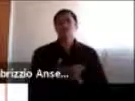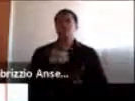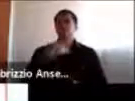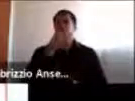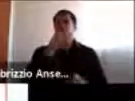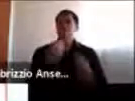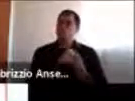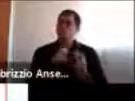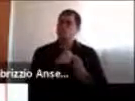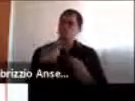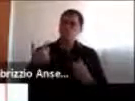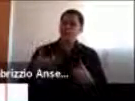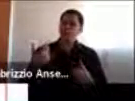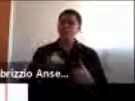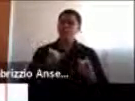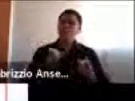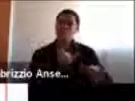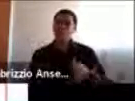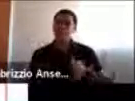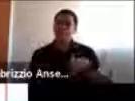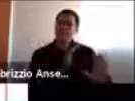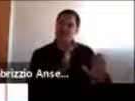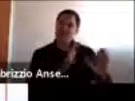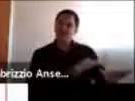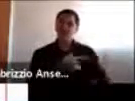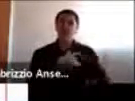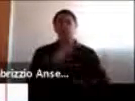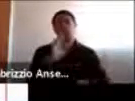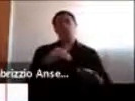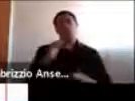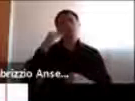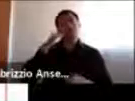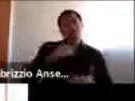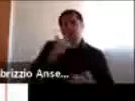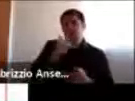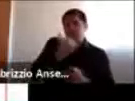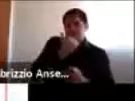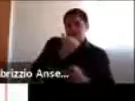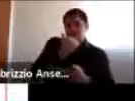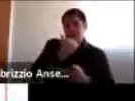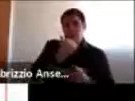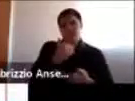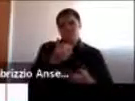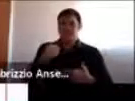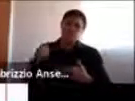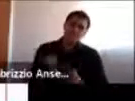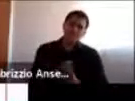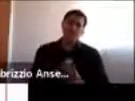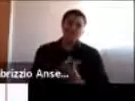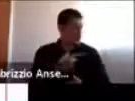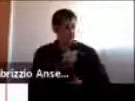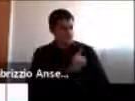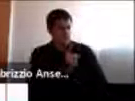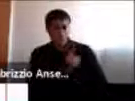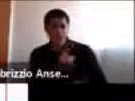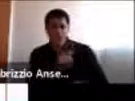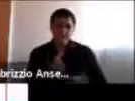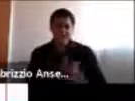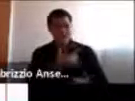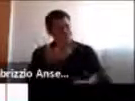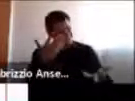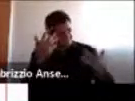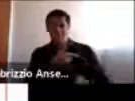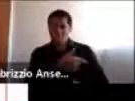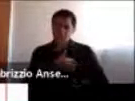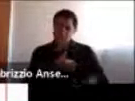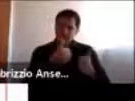apoyo que si el niño se equivoca para que no se frustre ayudarlo ¿cierto? decirle que lo está haciendo bien sigamos un ratito más